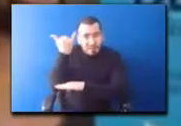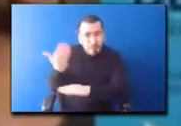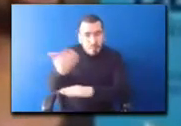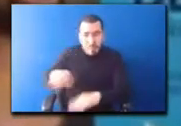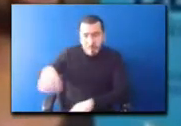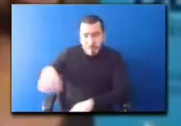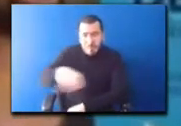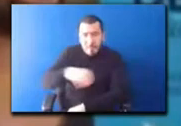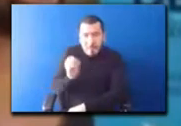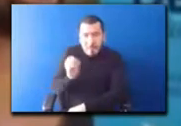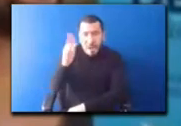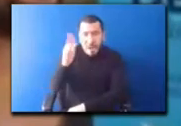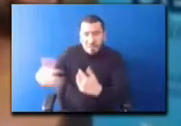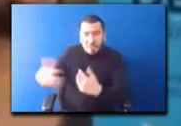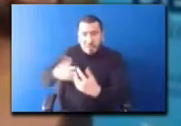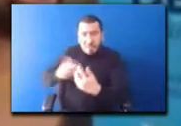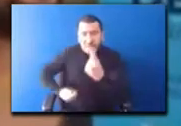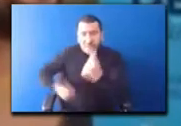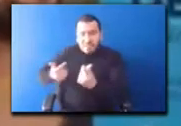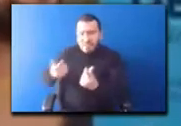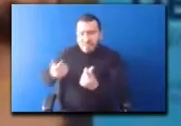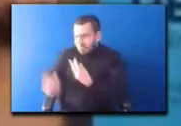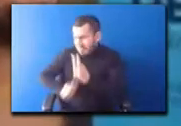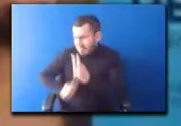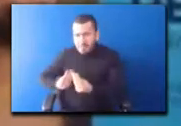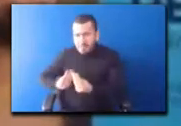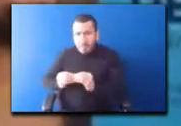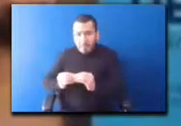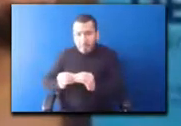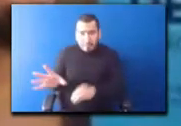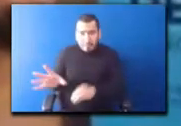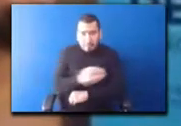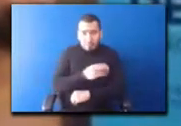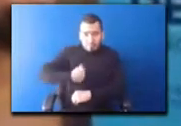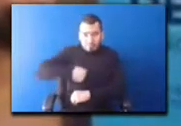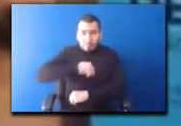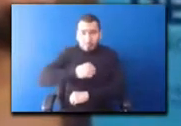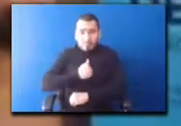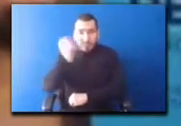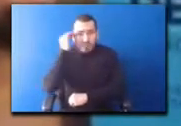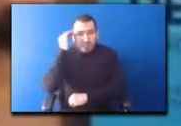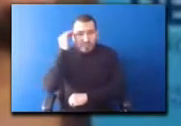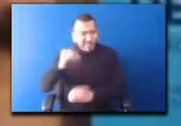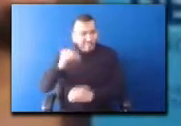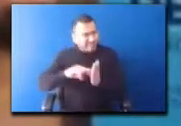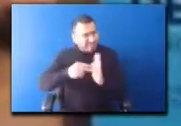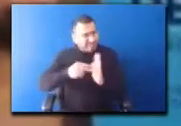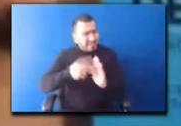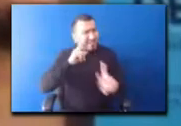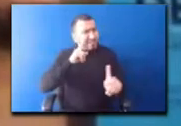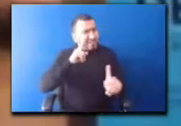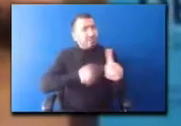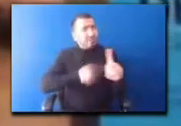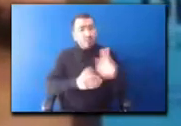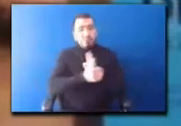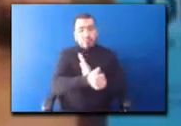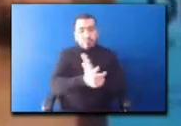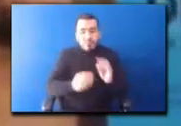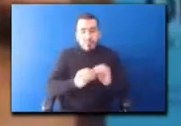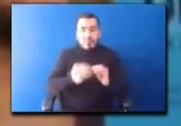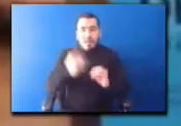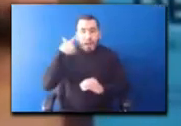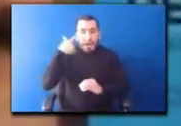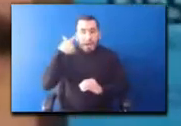financiera, sino que todos podamos elementos fundamentales hacia adelante de lo que significa para nuevos talentos, retos,